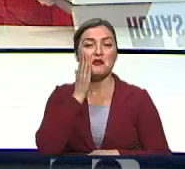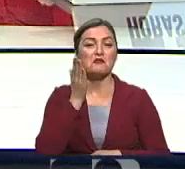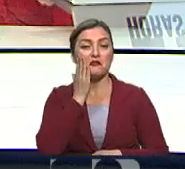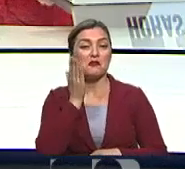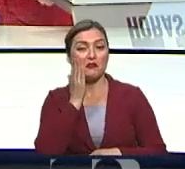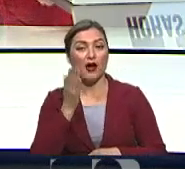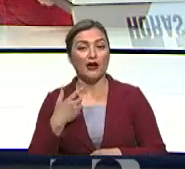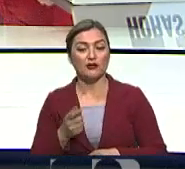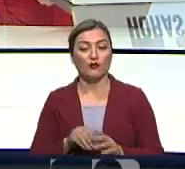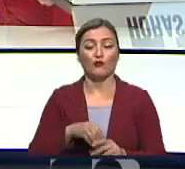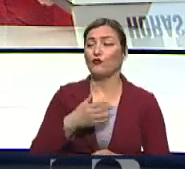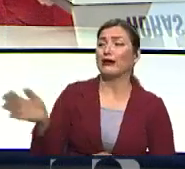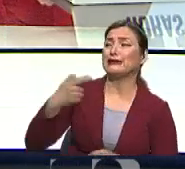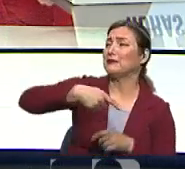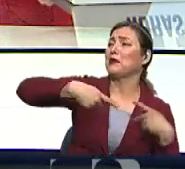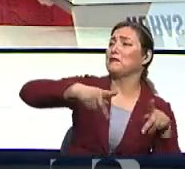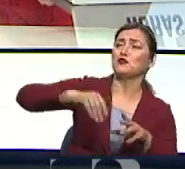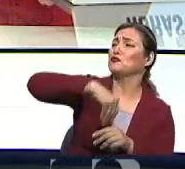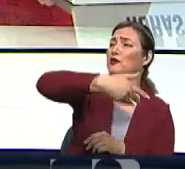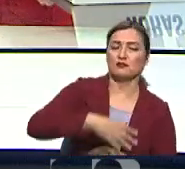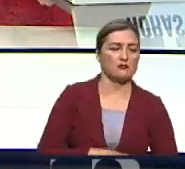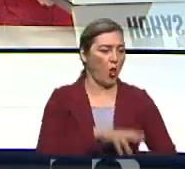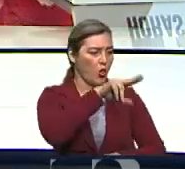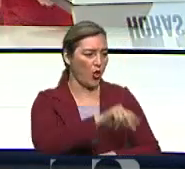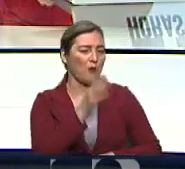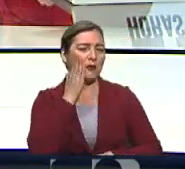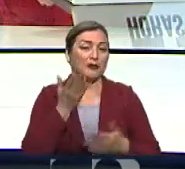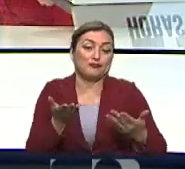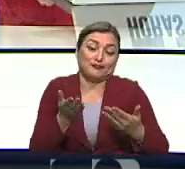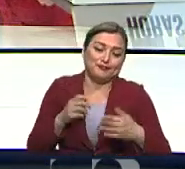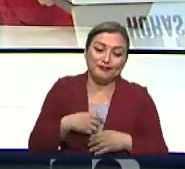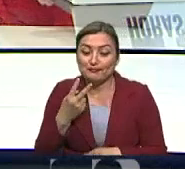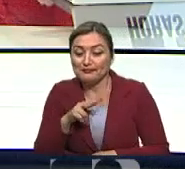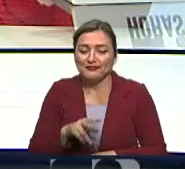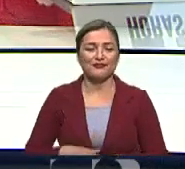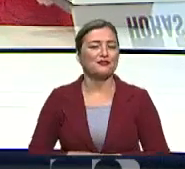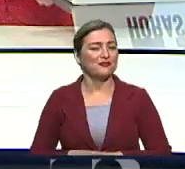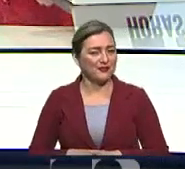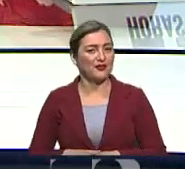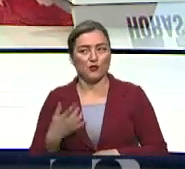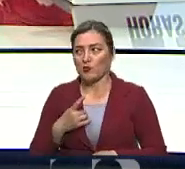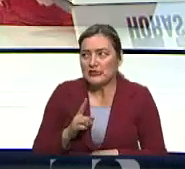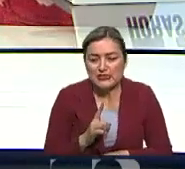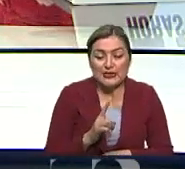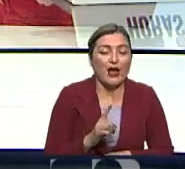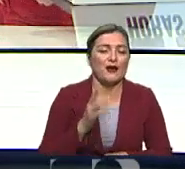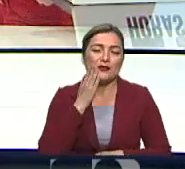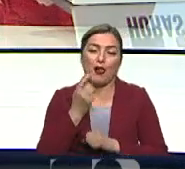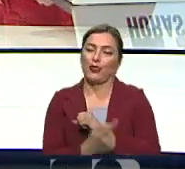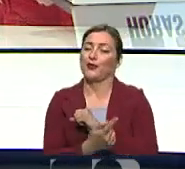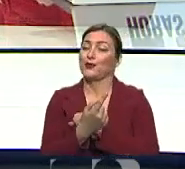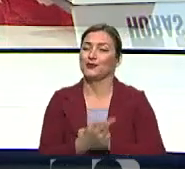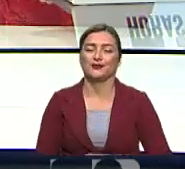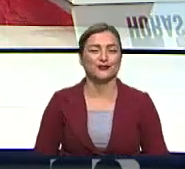salir, entonces yo tenía que poner la luz acá y hacer así nomás, porque ¿dónde que salía? Ay, el baldazo de agua fría,